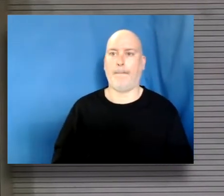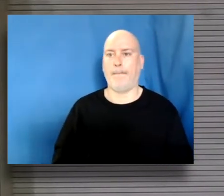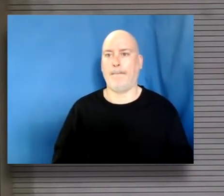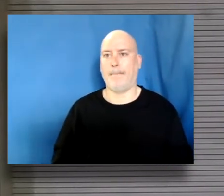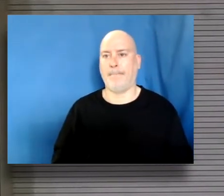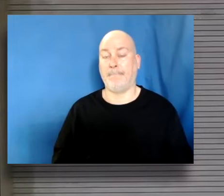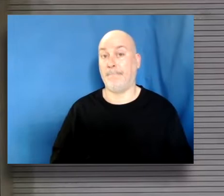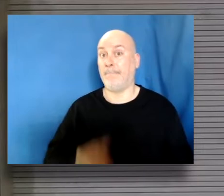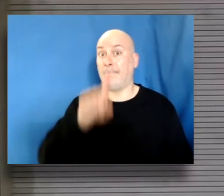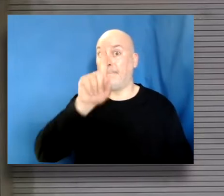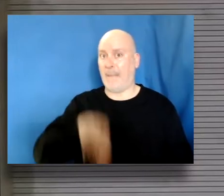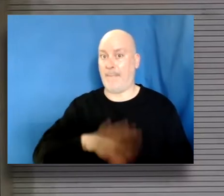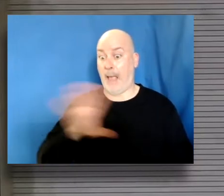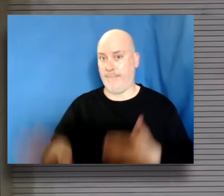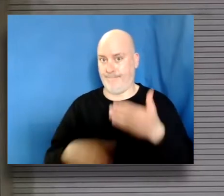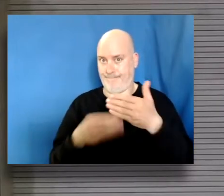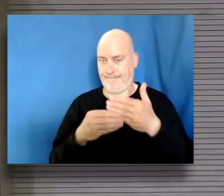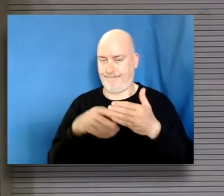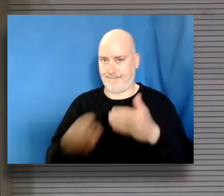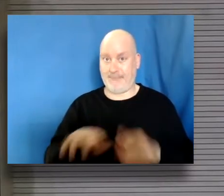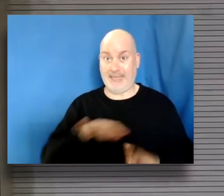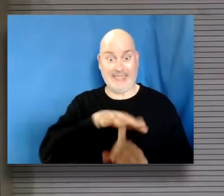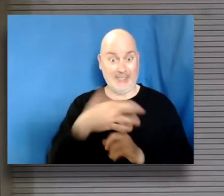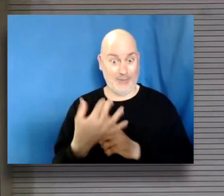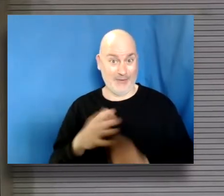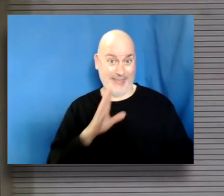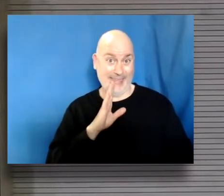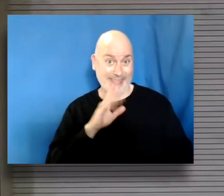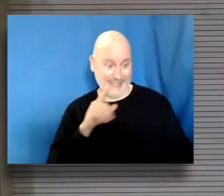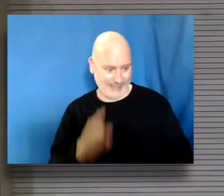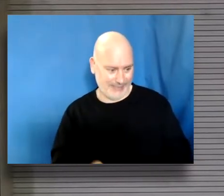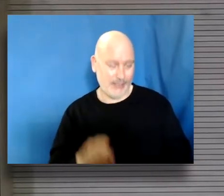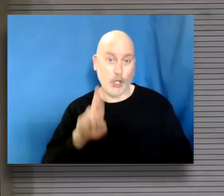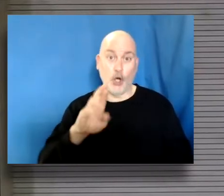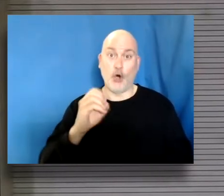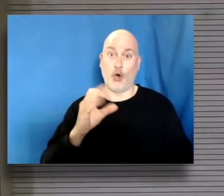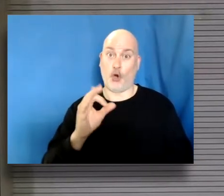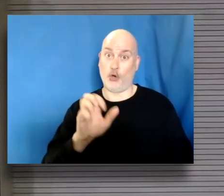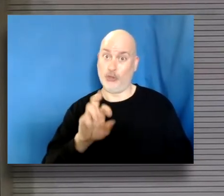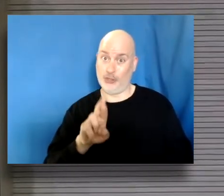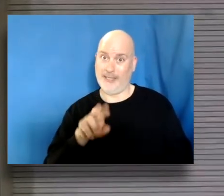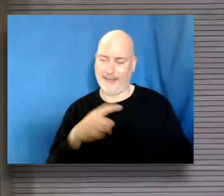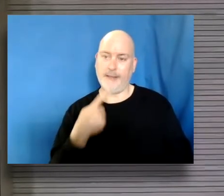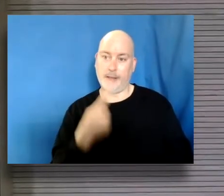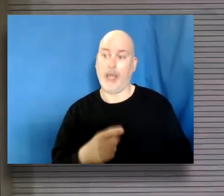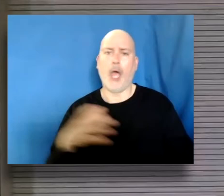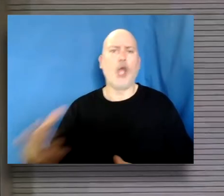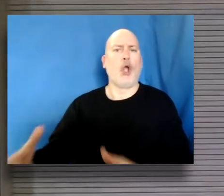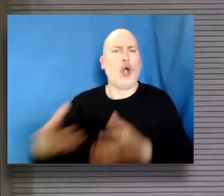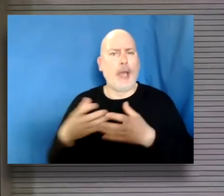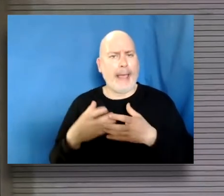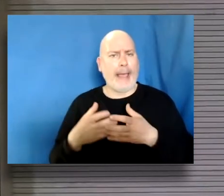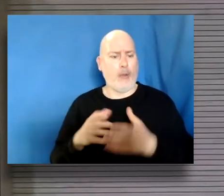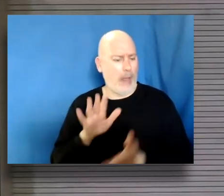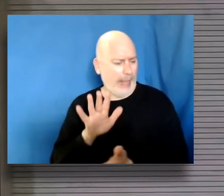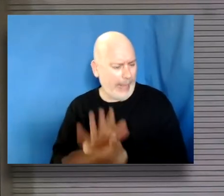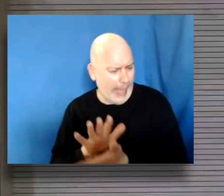En estas situaciones sí que es verdad, tal como ha dicho la Roser, pues que hay que coger el niño, ¿no? Y